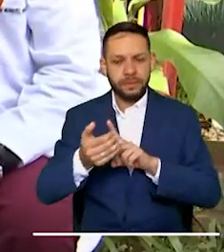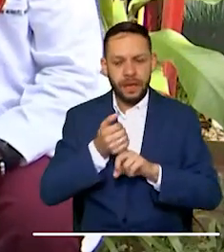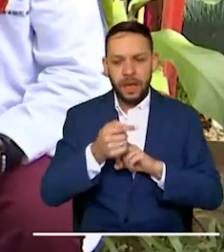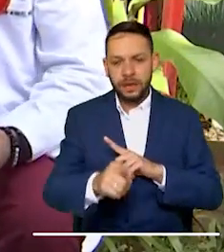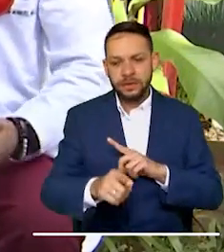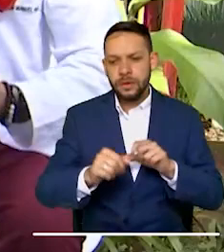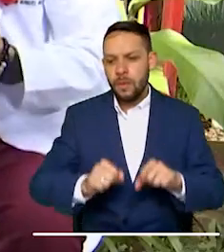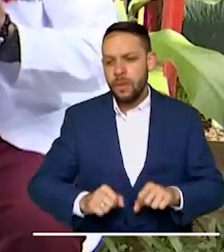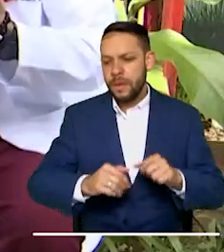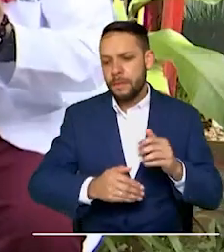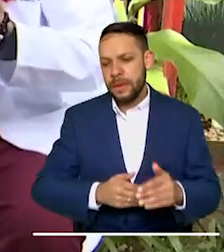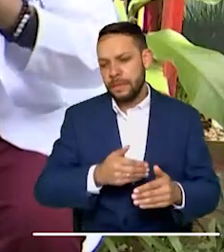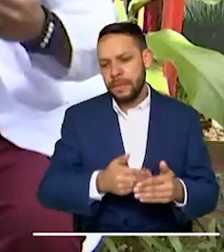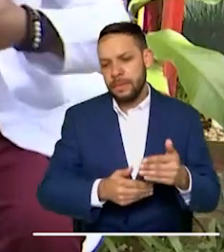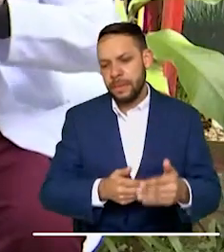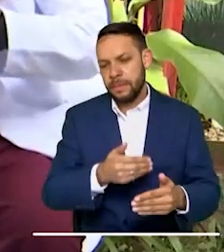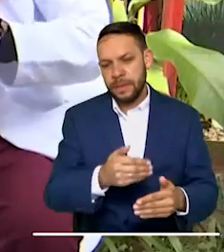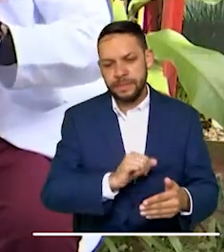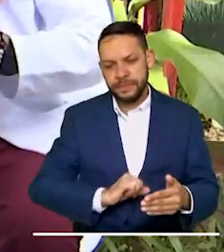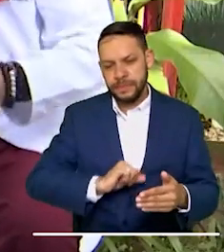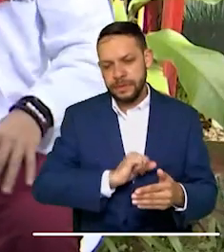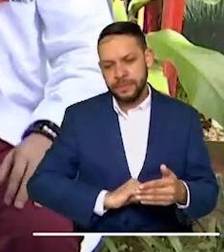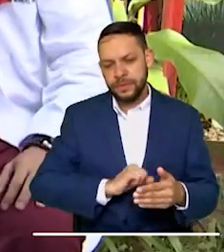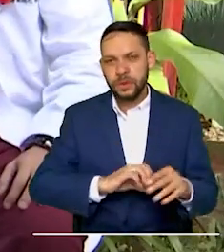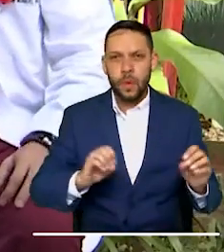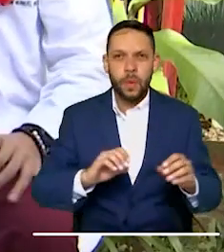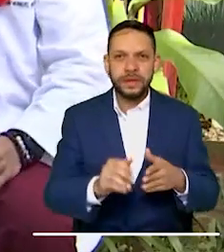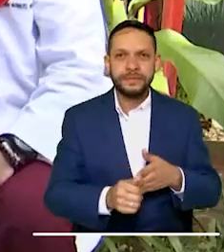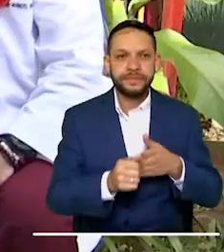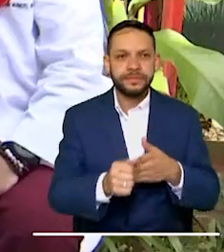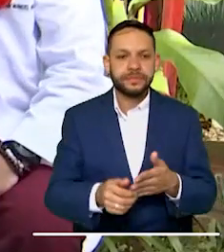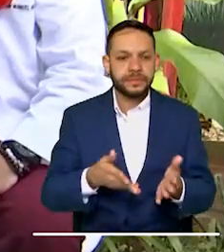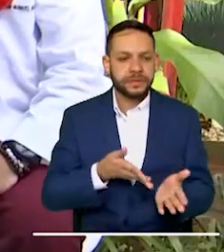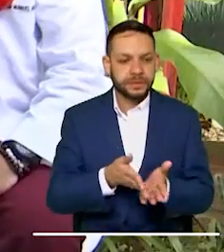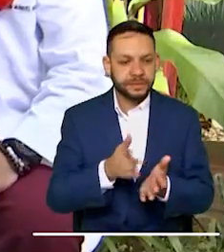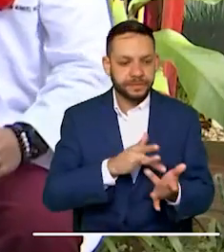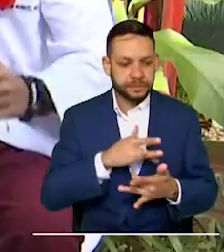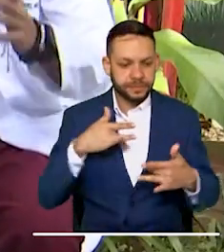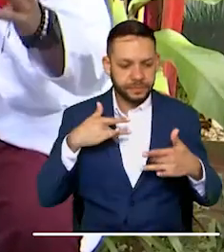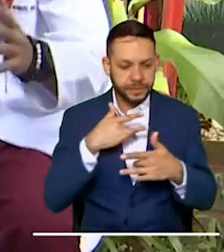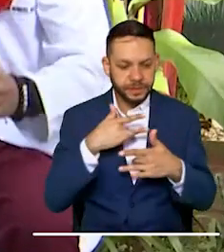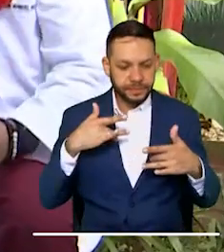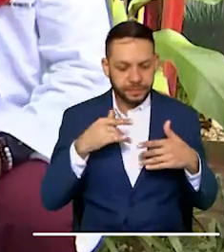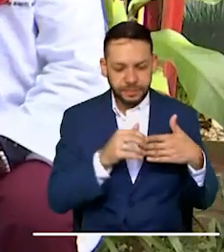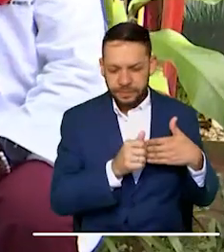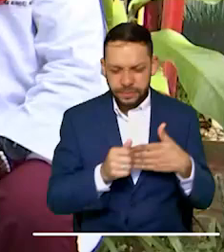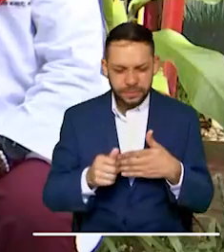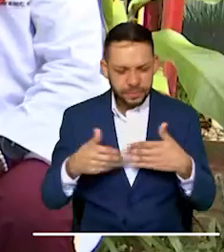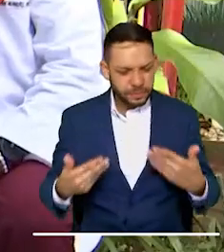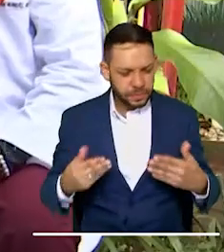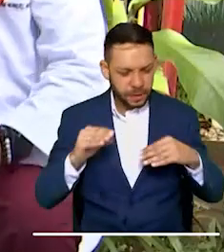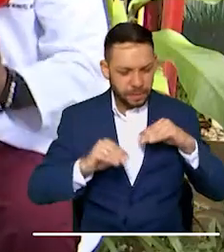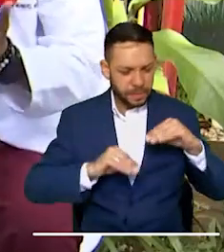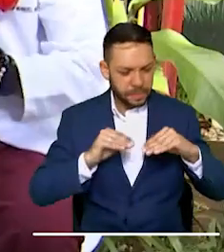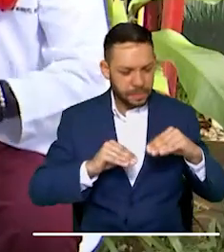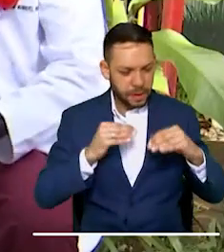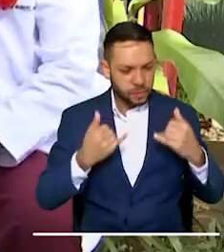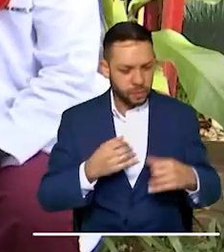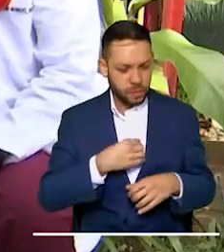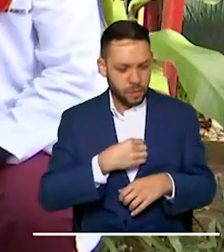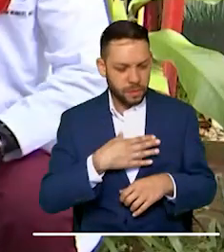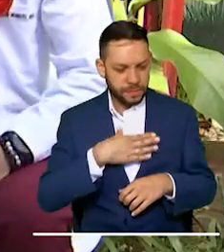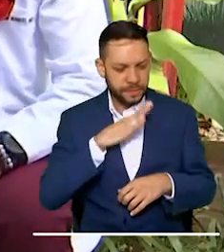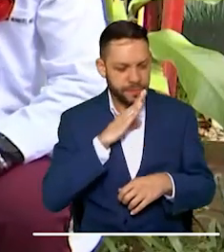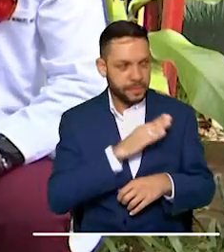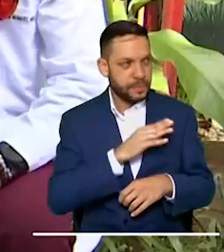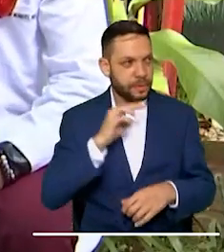posibilidades diagnósticas y orientar así un tratamiento de forma adecuada. En esta oportunidad me encuentro con el